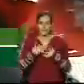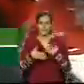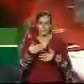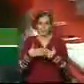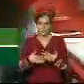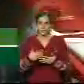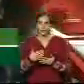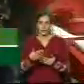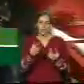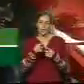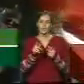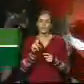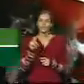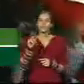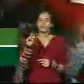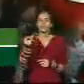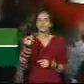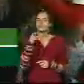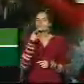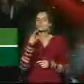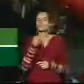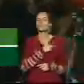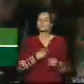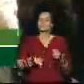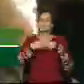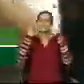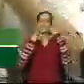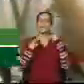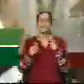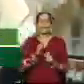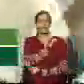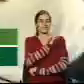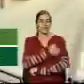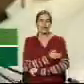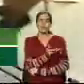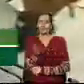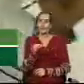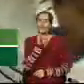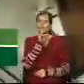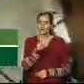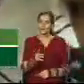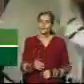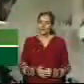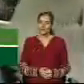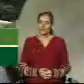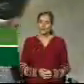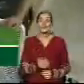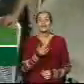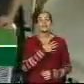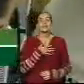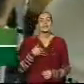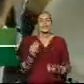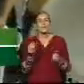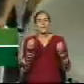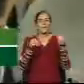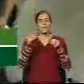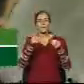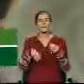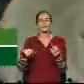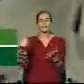avanzar. Otro Twitter que manda el comandante por la energía que están transmitiendo. Quiero incrementar